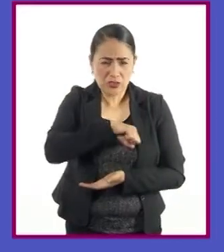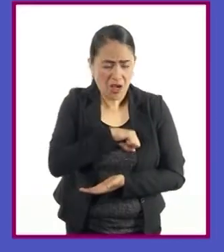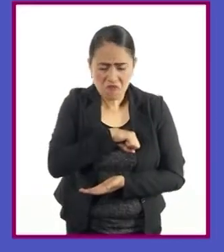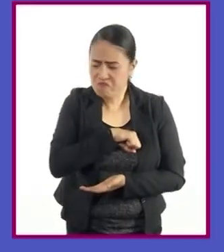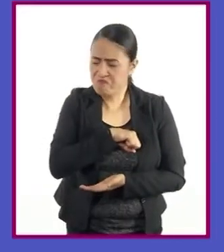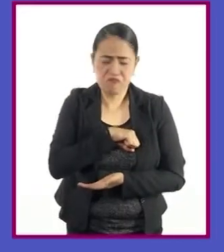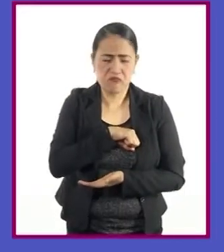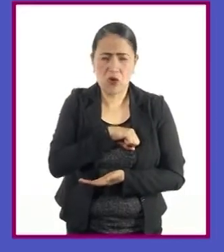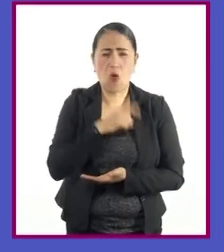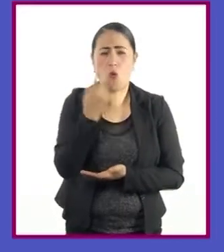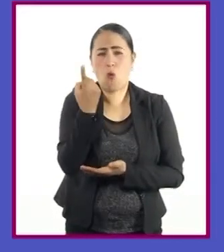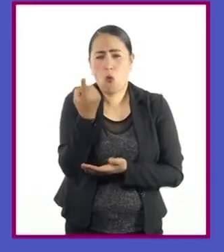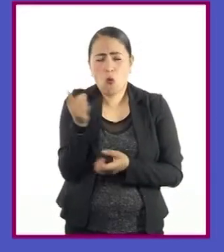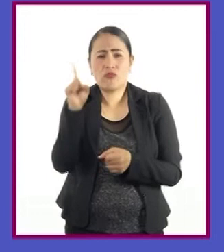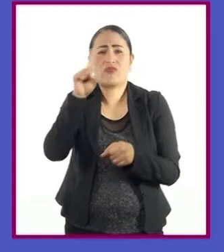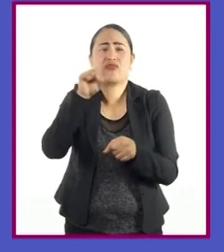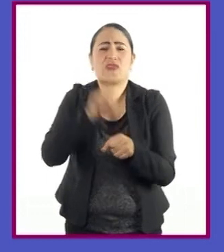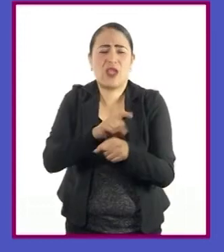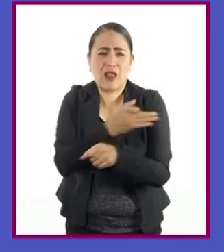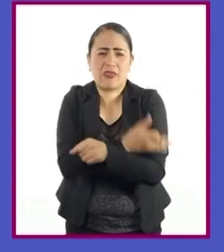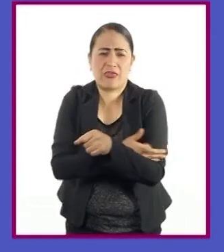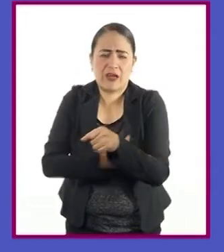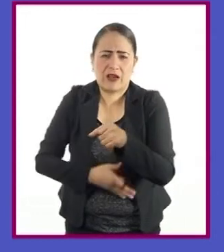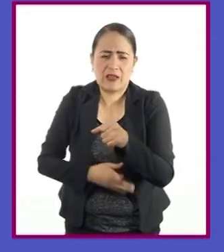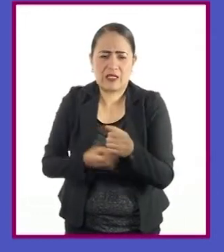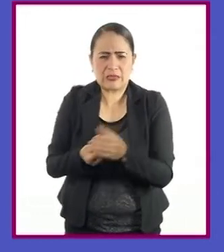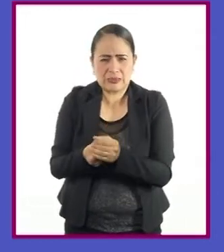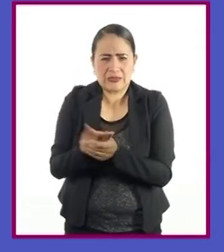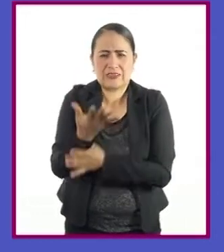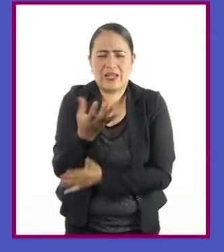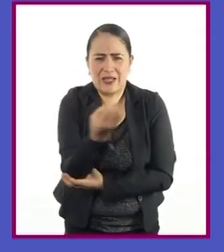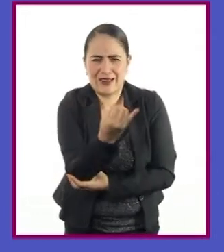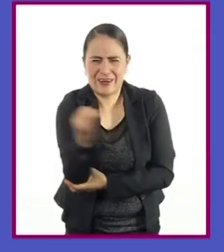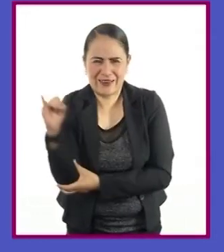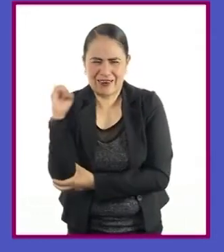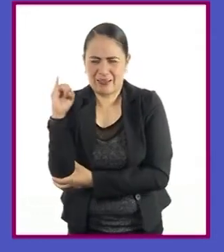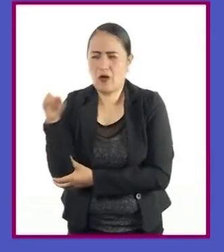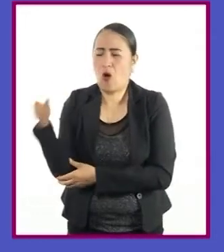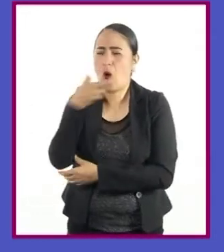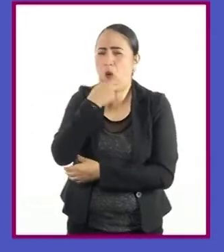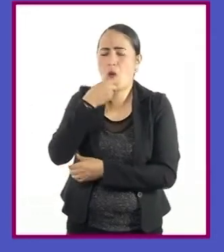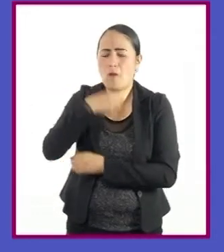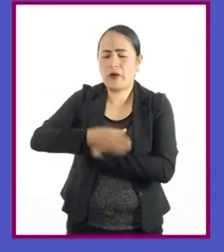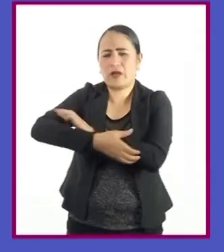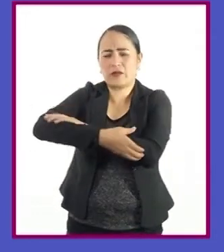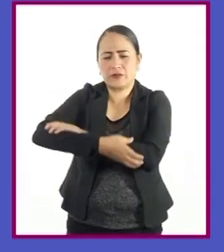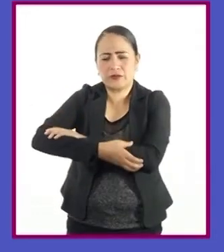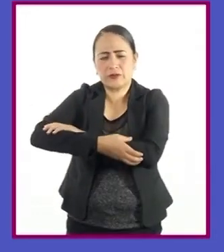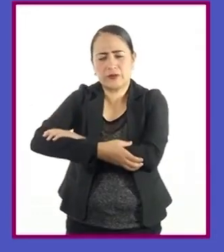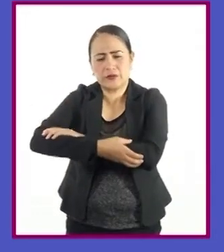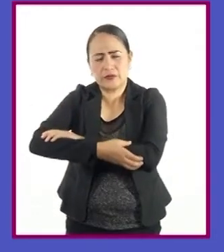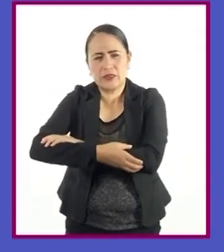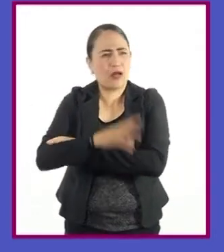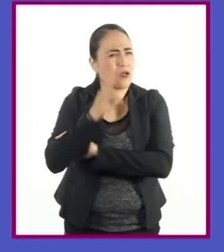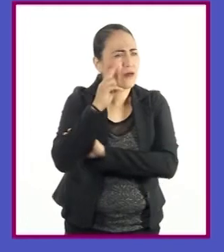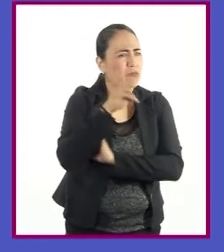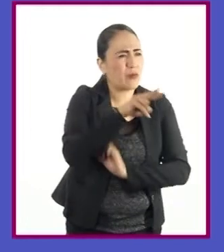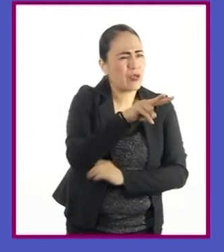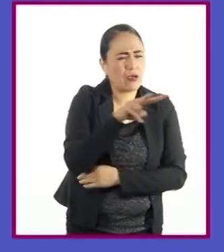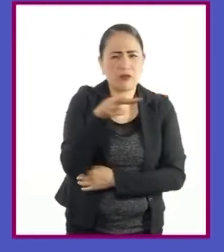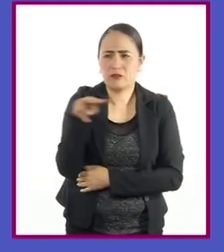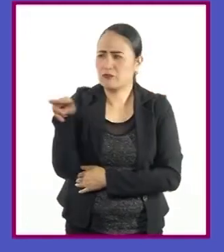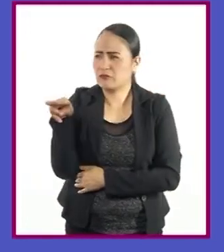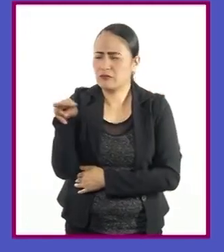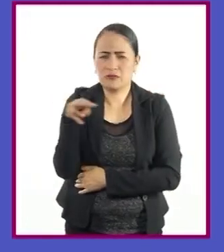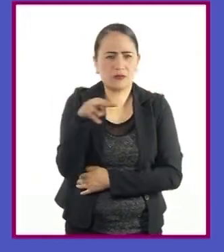tarde pudo salir al jardín, apoyada en el brazo de él. Miraba indiferente a uno y a otro lado. De